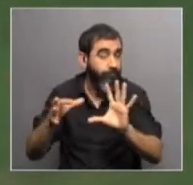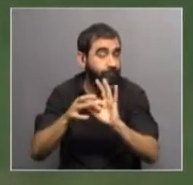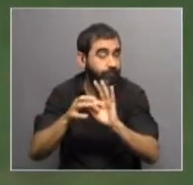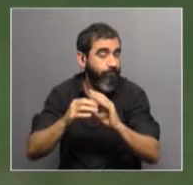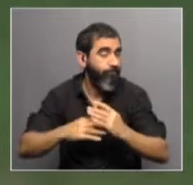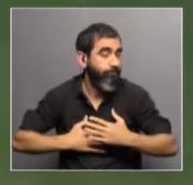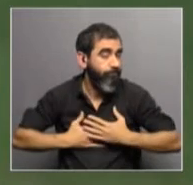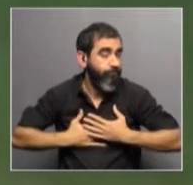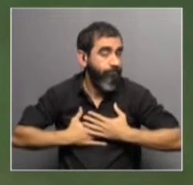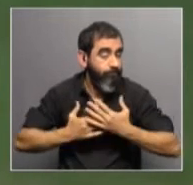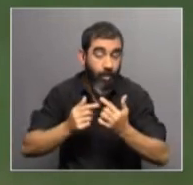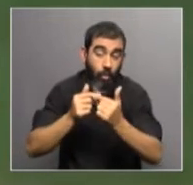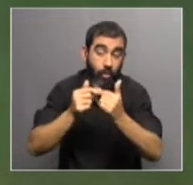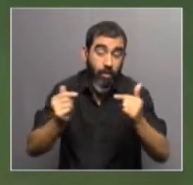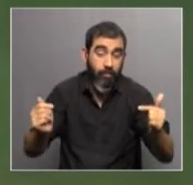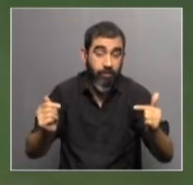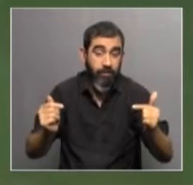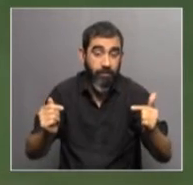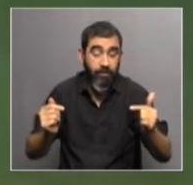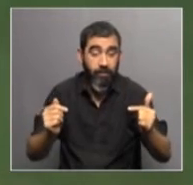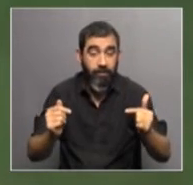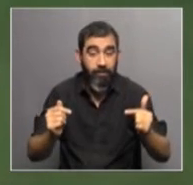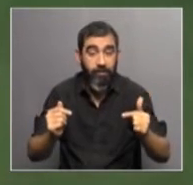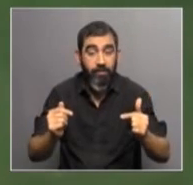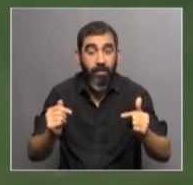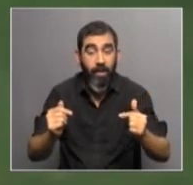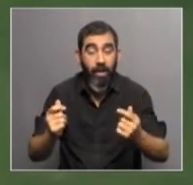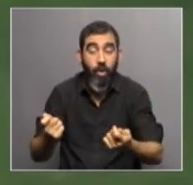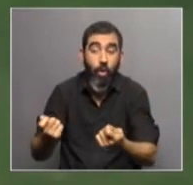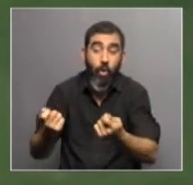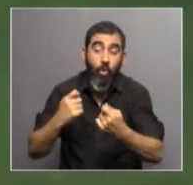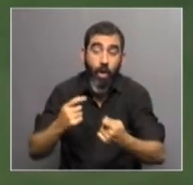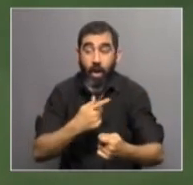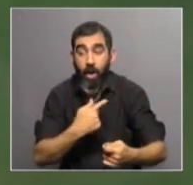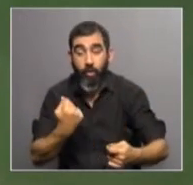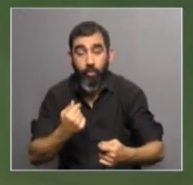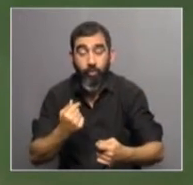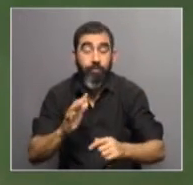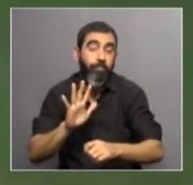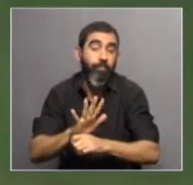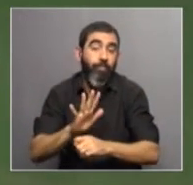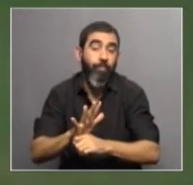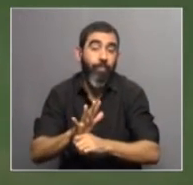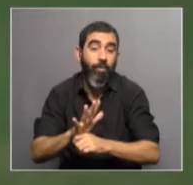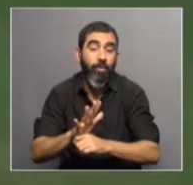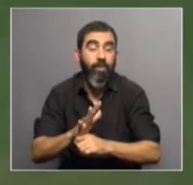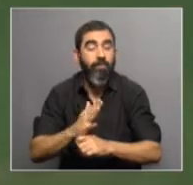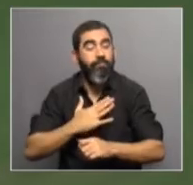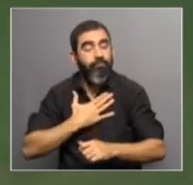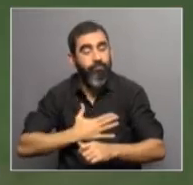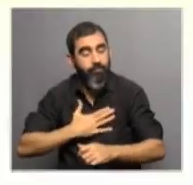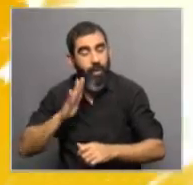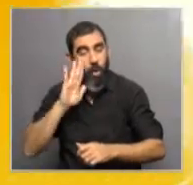afectivo con aquello que de alguna manera nos da un cierto inserción o